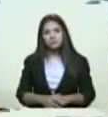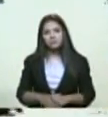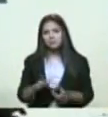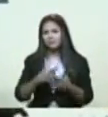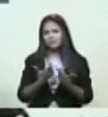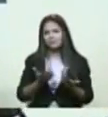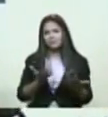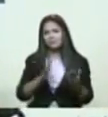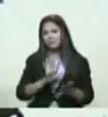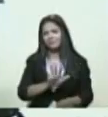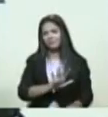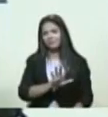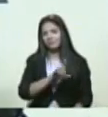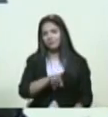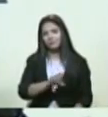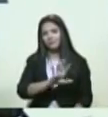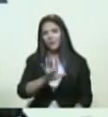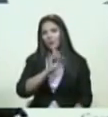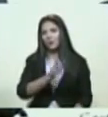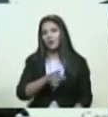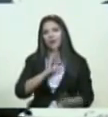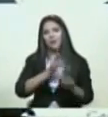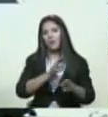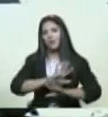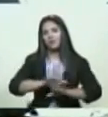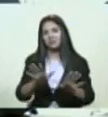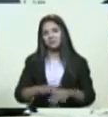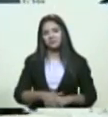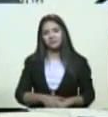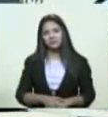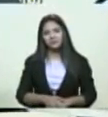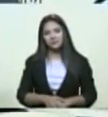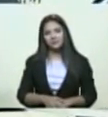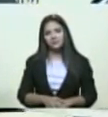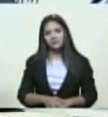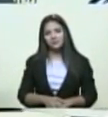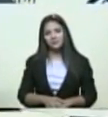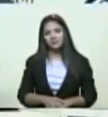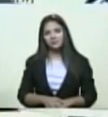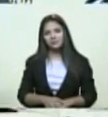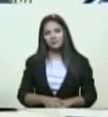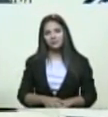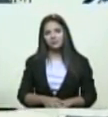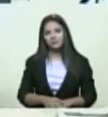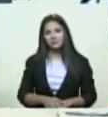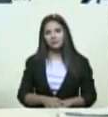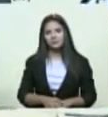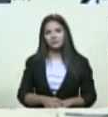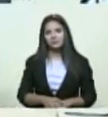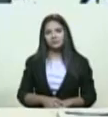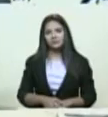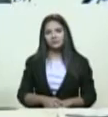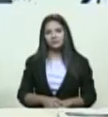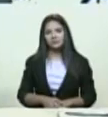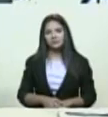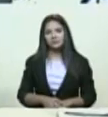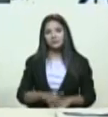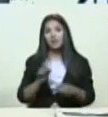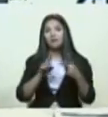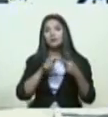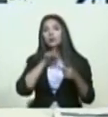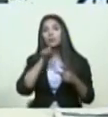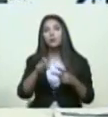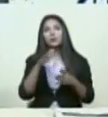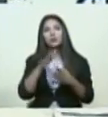esa imprecisión no merece ni siquiera una respuesta. La segunda pregunta es